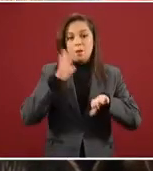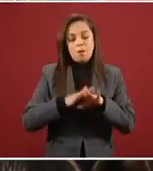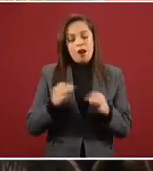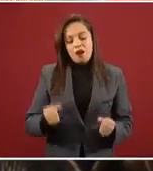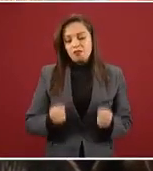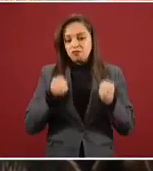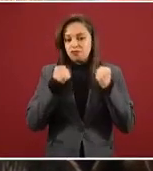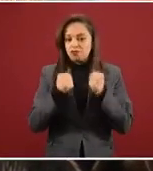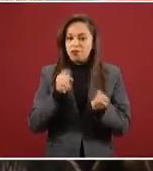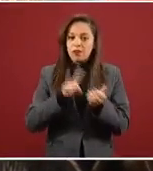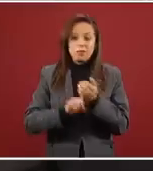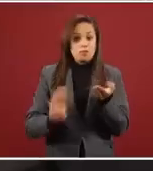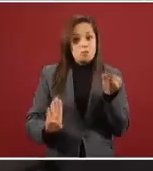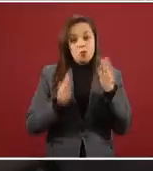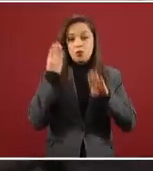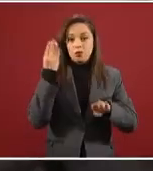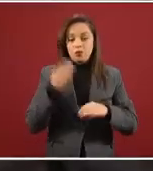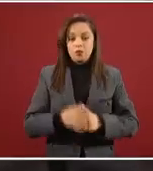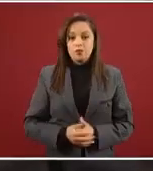Esto